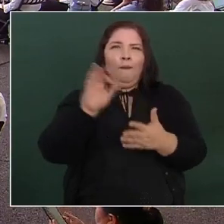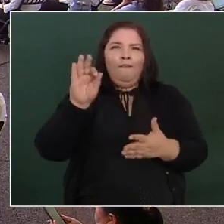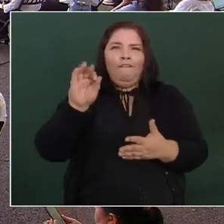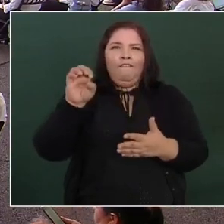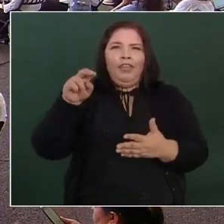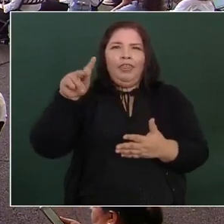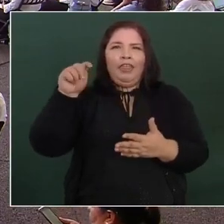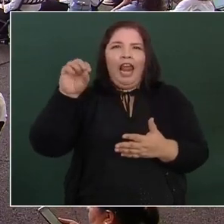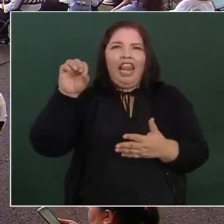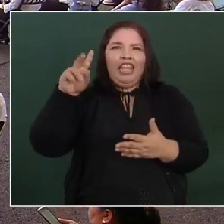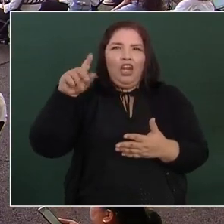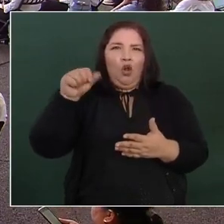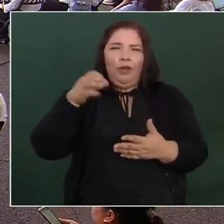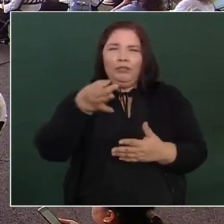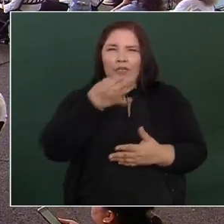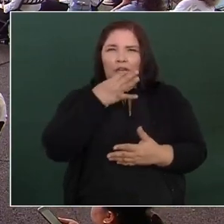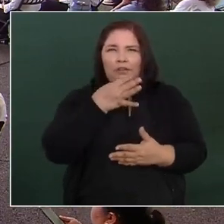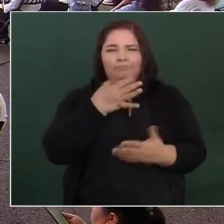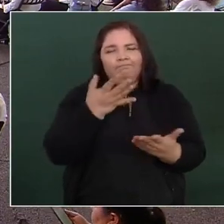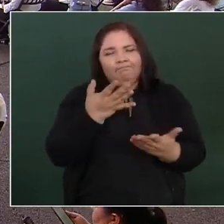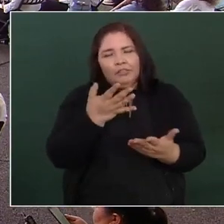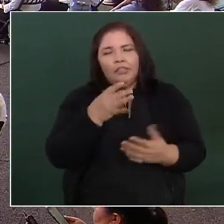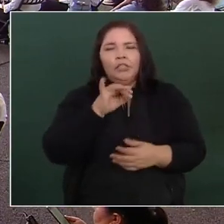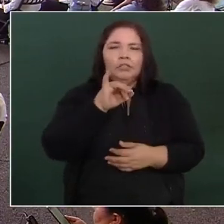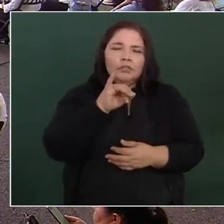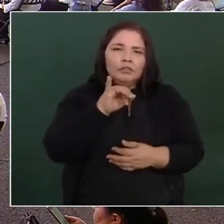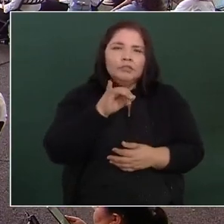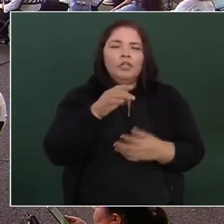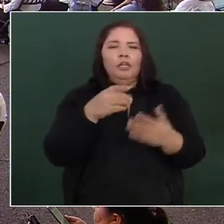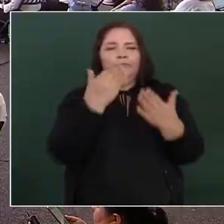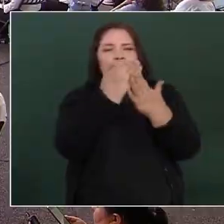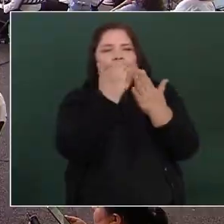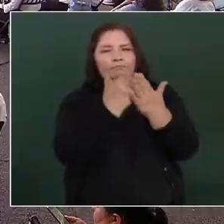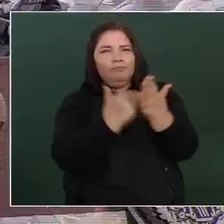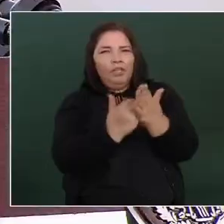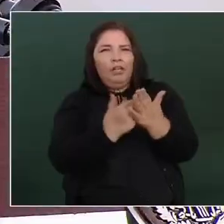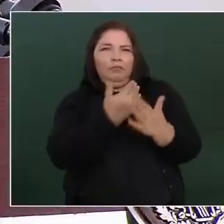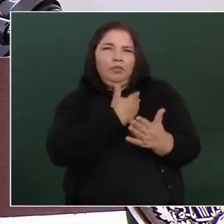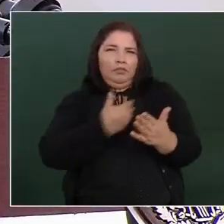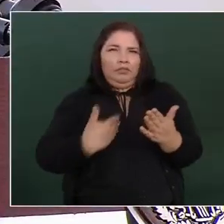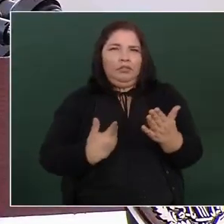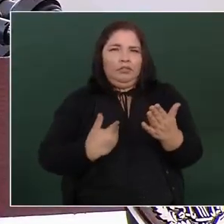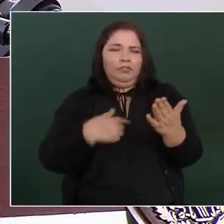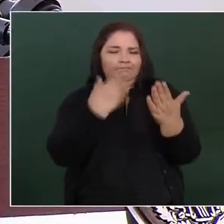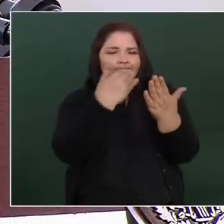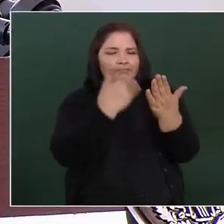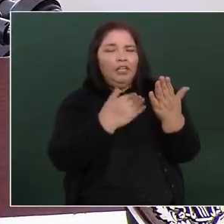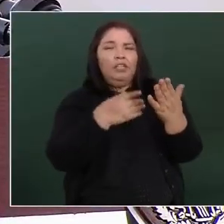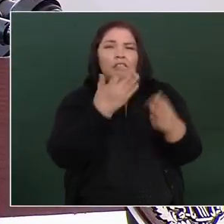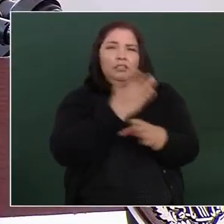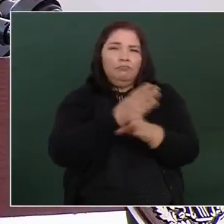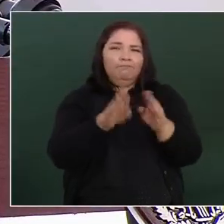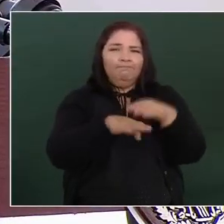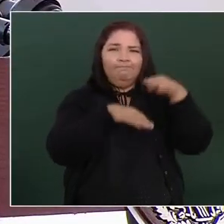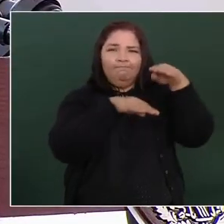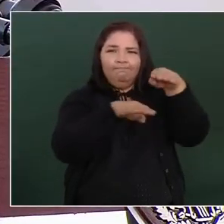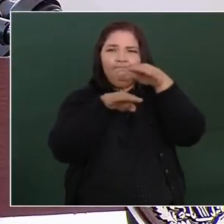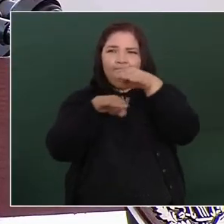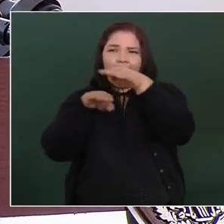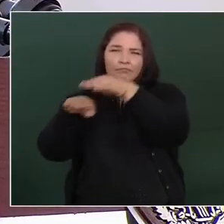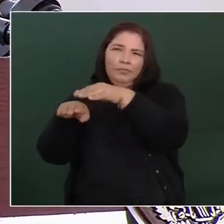¿no? Bueno, por supuesto que por supuesto que en la agenda del señor presidente tenemos varios temas. Por